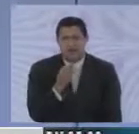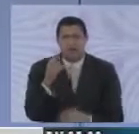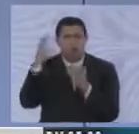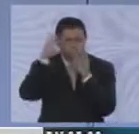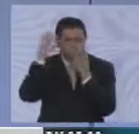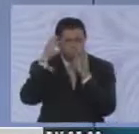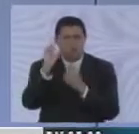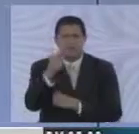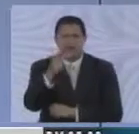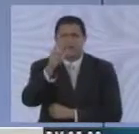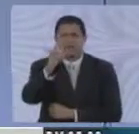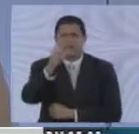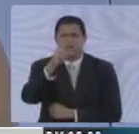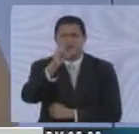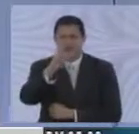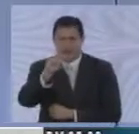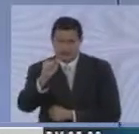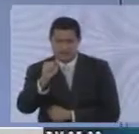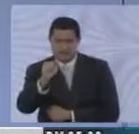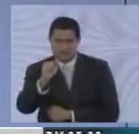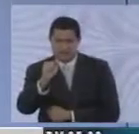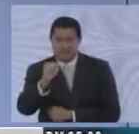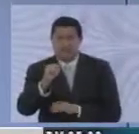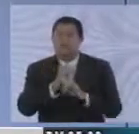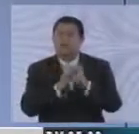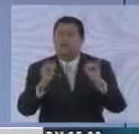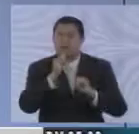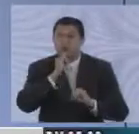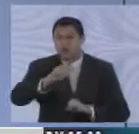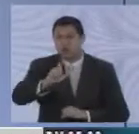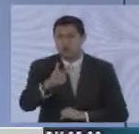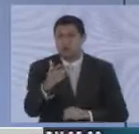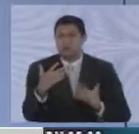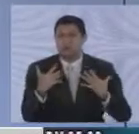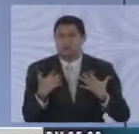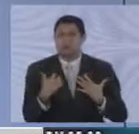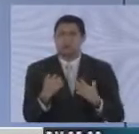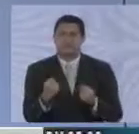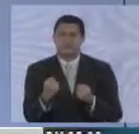otorrino Gabriela Ibedaca. De esta manera finalizamos esta emisión de